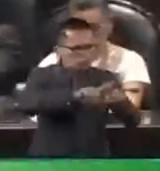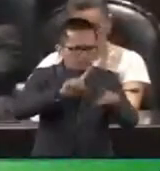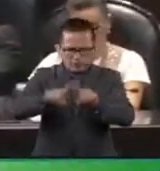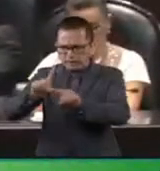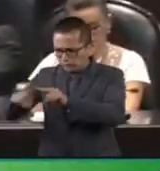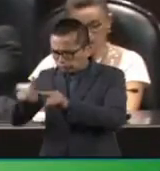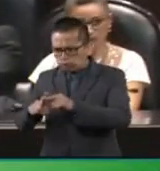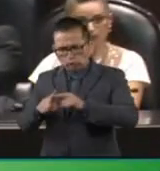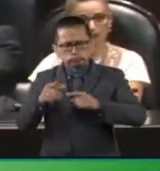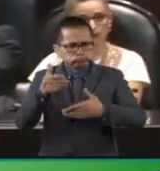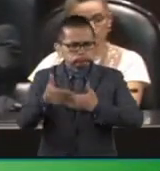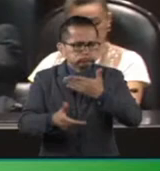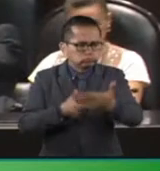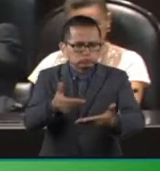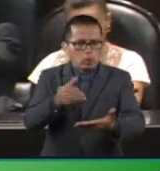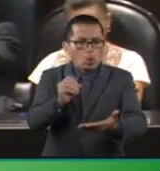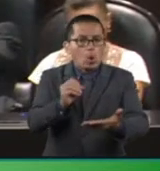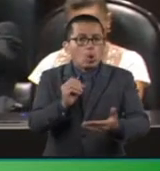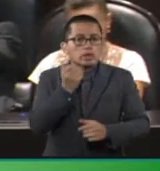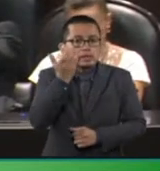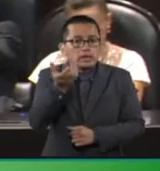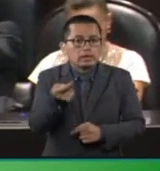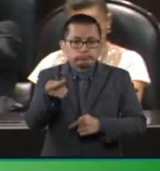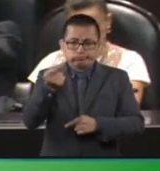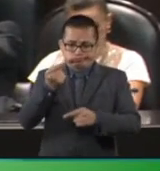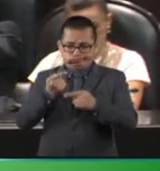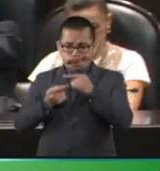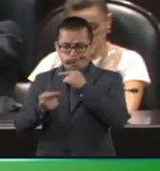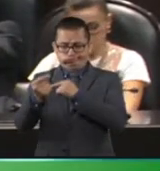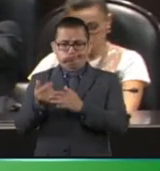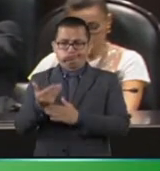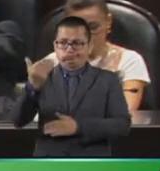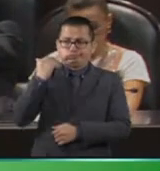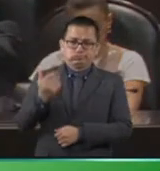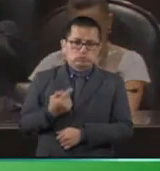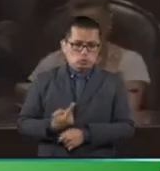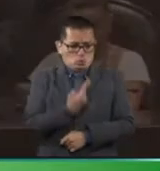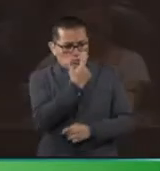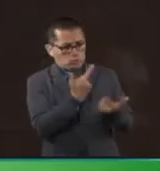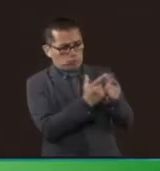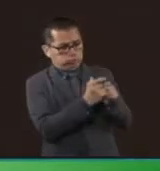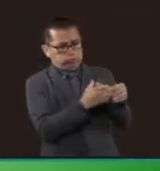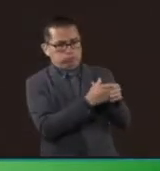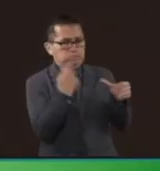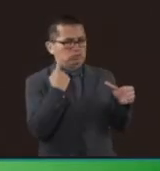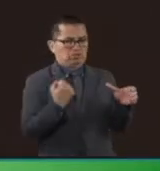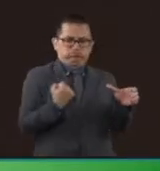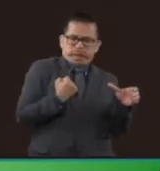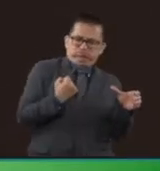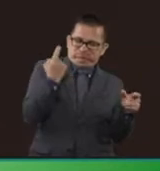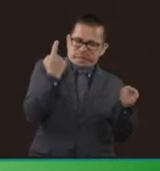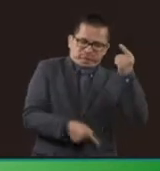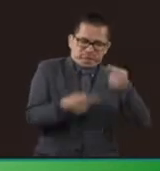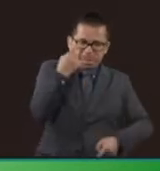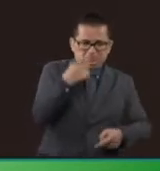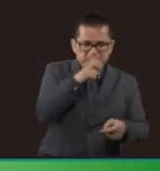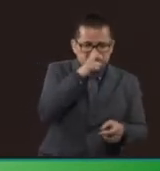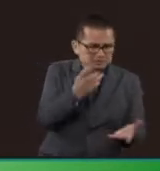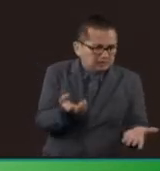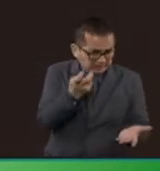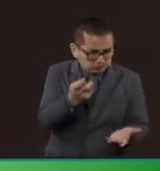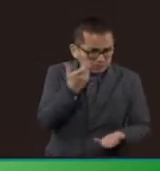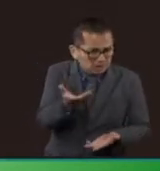o retroceder hacia una especie de autocracia institucionalizada frente a esa pregunta pues las